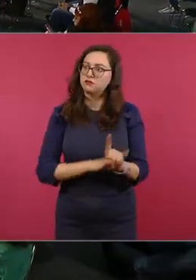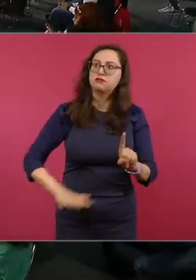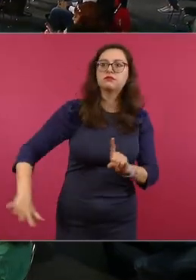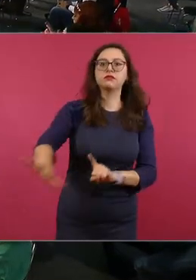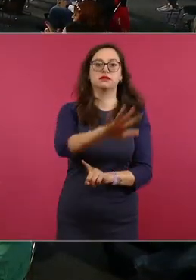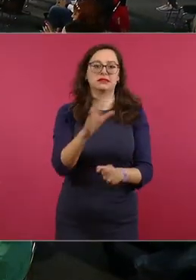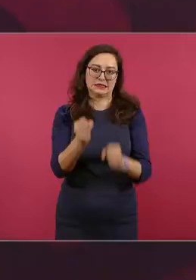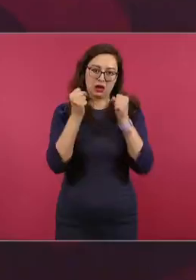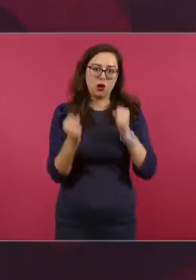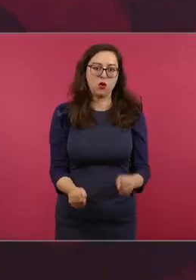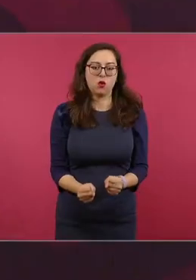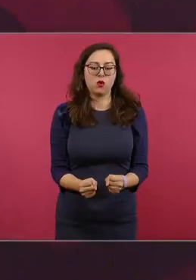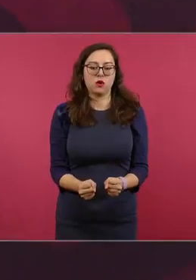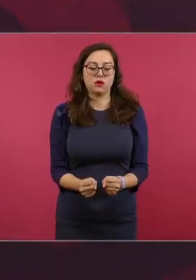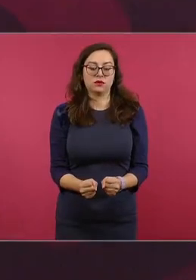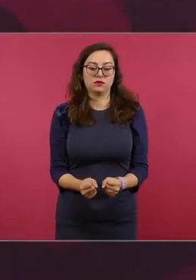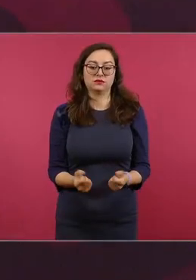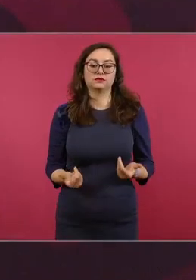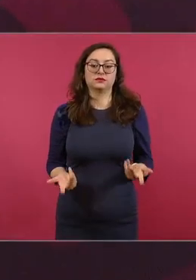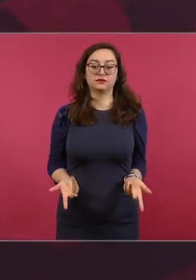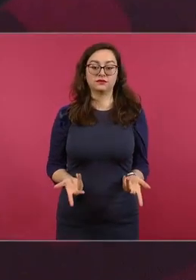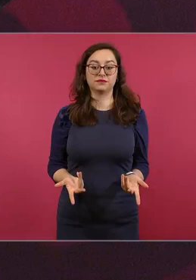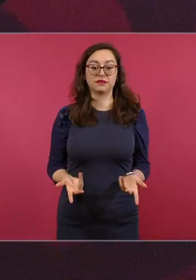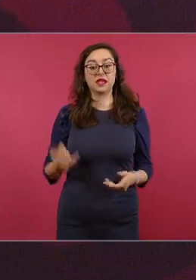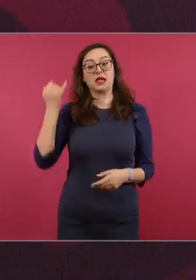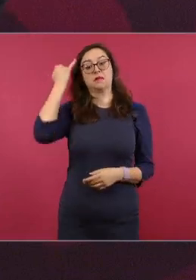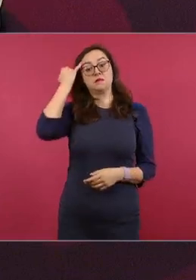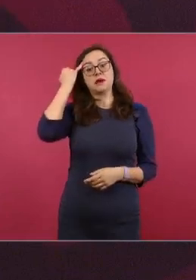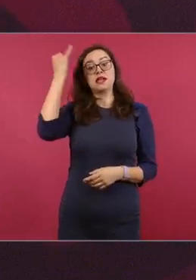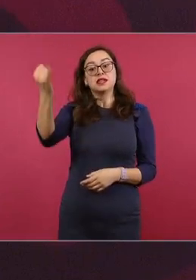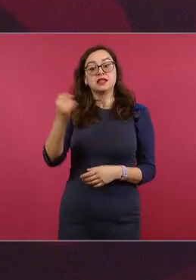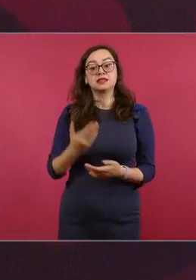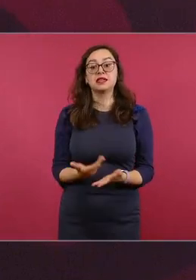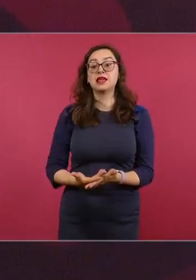Si el que manejaba la seguridad pública,